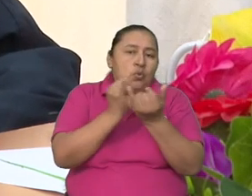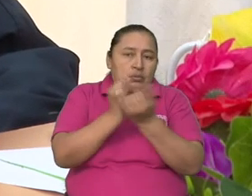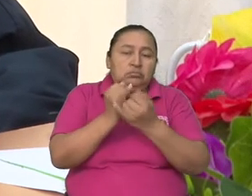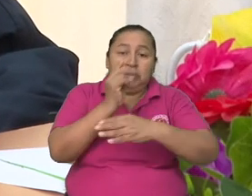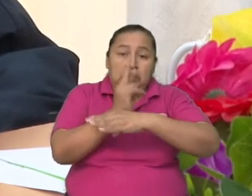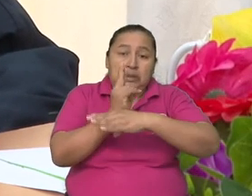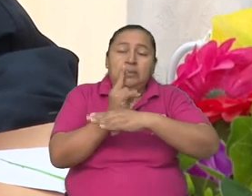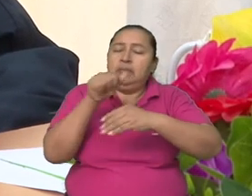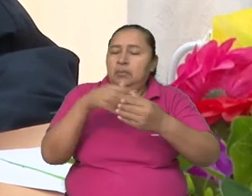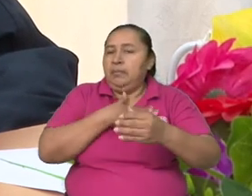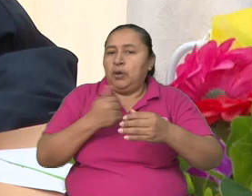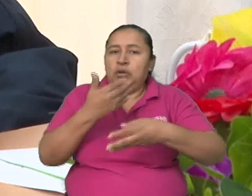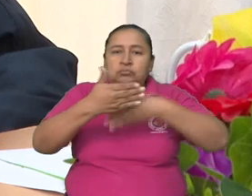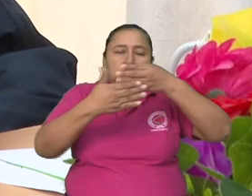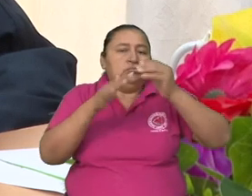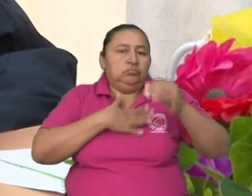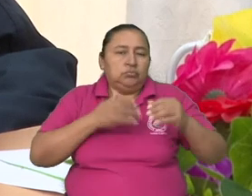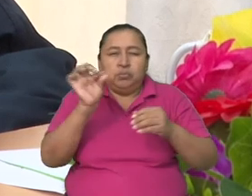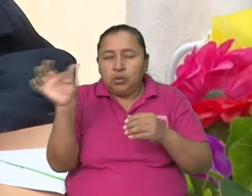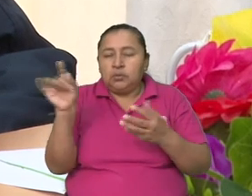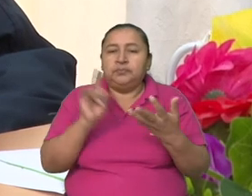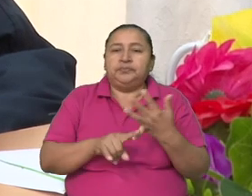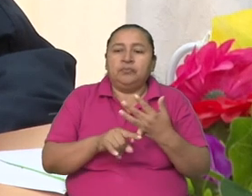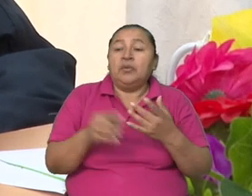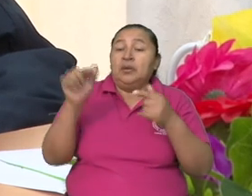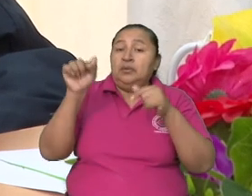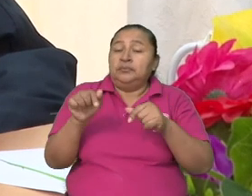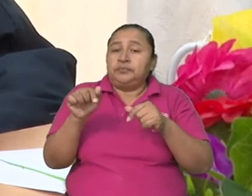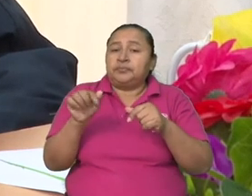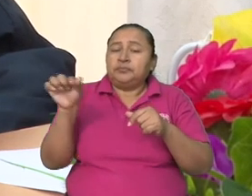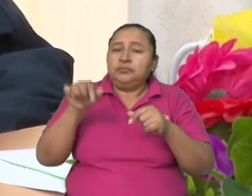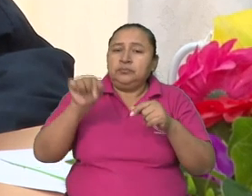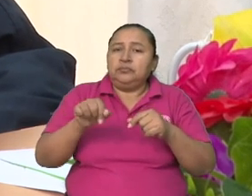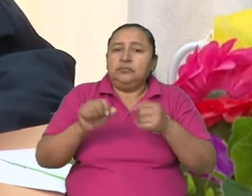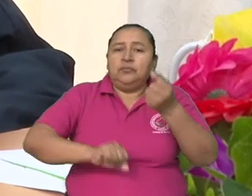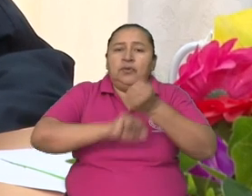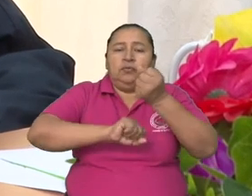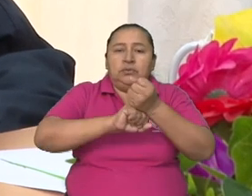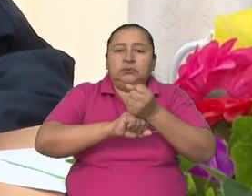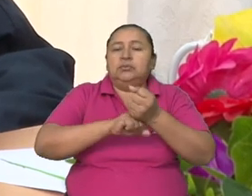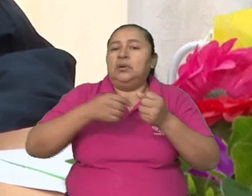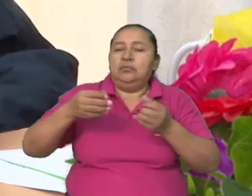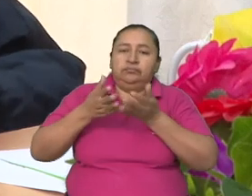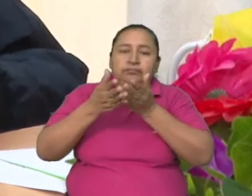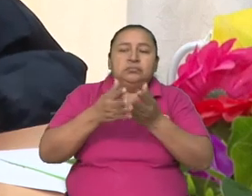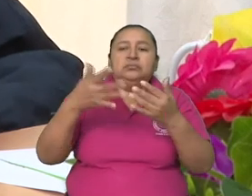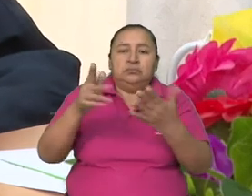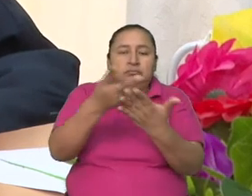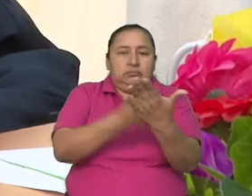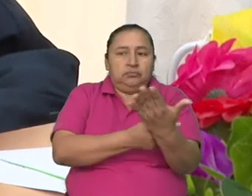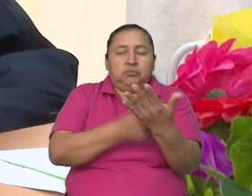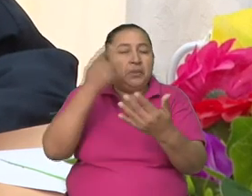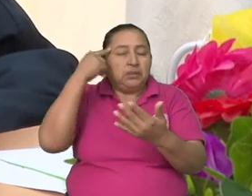la infraestructura un poco. Y estamos ahorita fortaleciendo la línea naviera, ya tenemos el proyecto de comprar